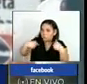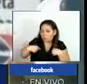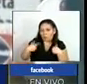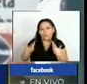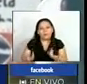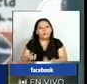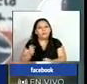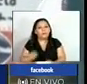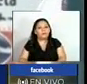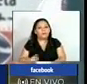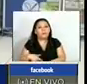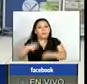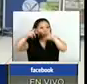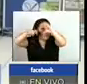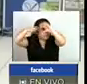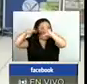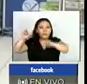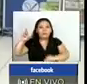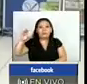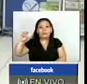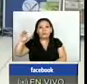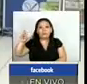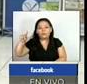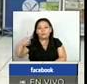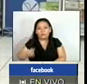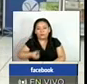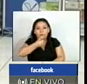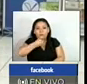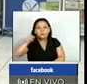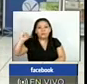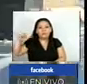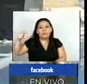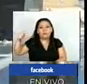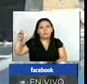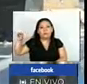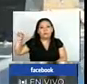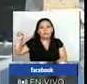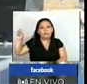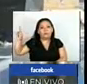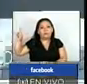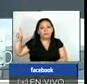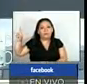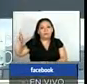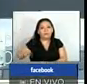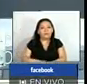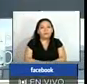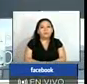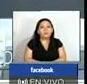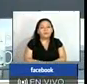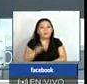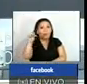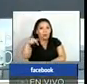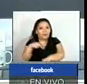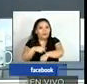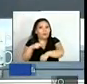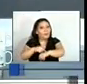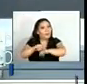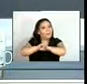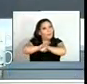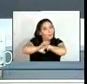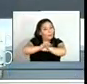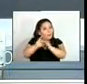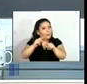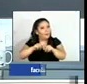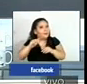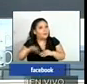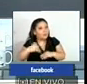el consumo. Con imágenes de Roberto Martínez, Inmar Batres, Noticiero Hechos. Es momento de que vayamos a comerciales, pero